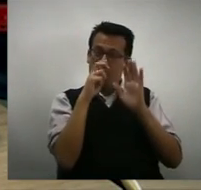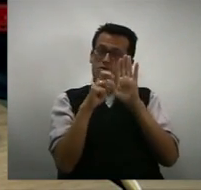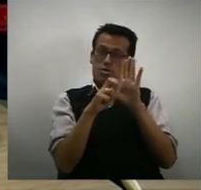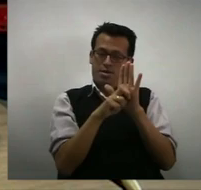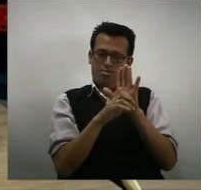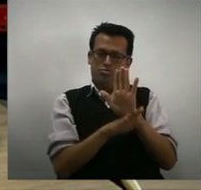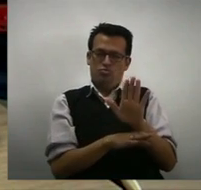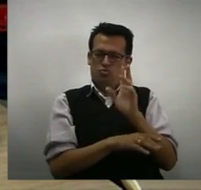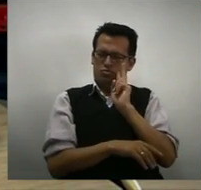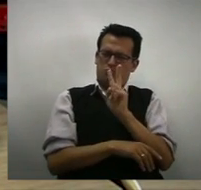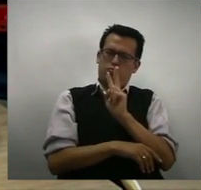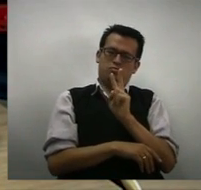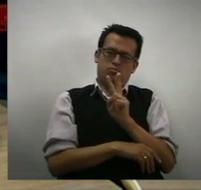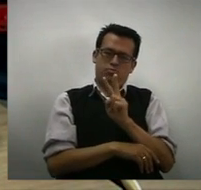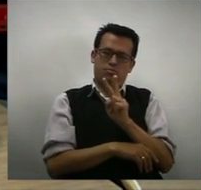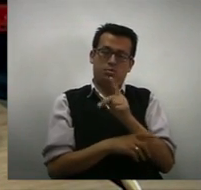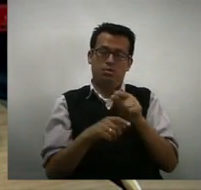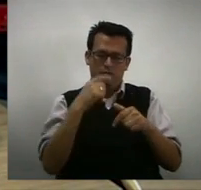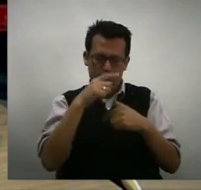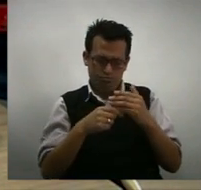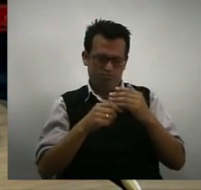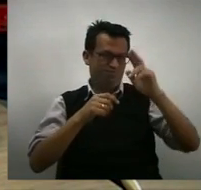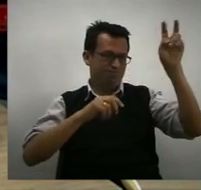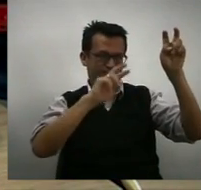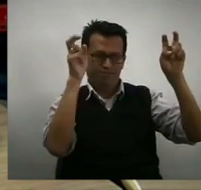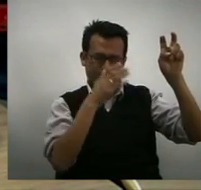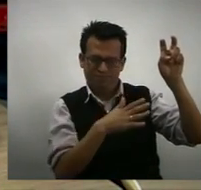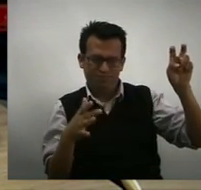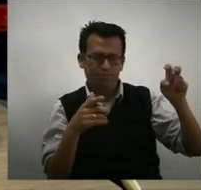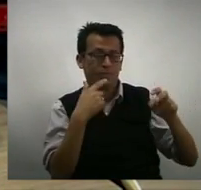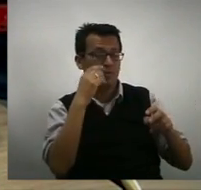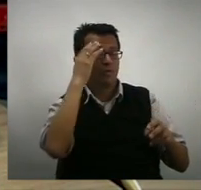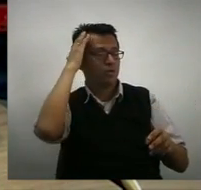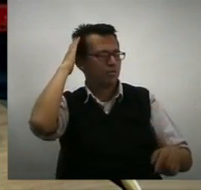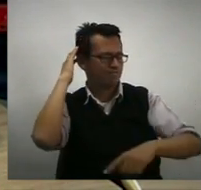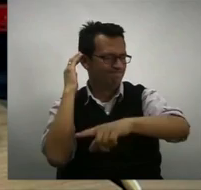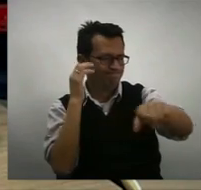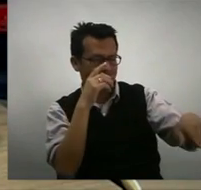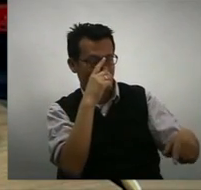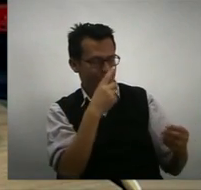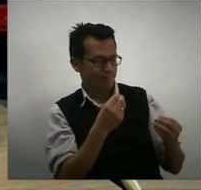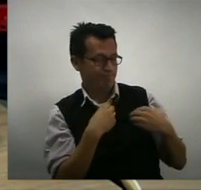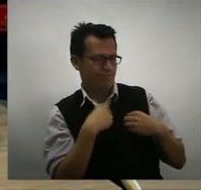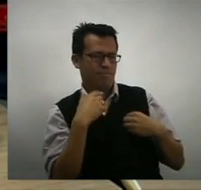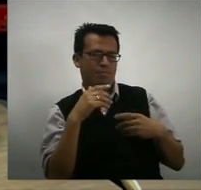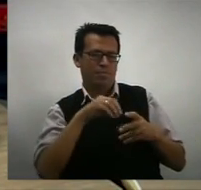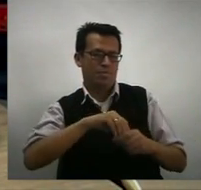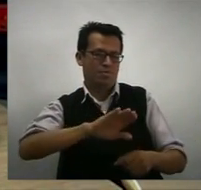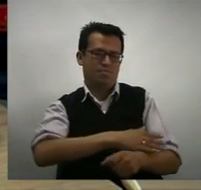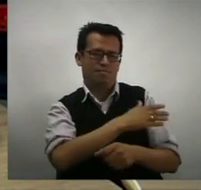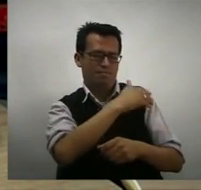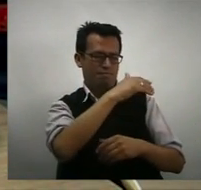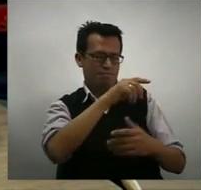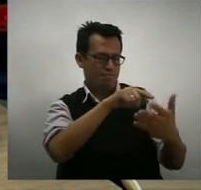ante todo, un juego de las miradas, cosificación, comillas, basta una mirada que vigile y que cada uno,